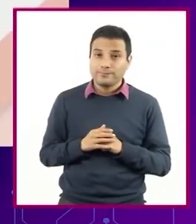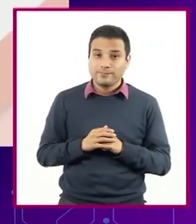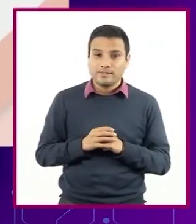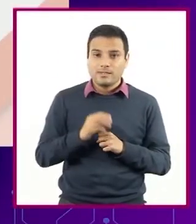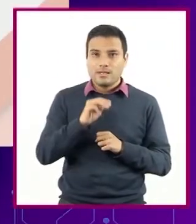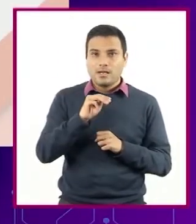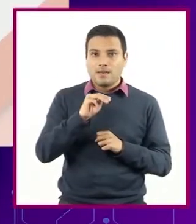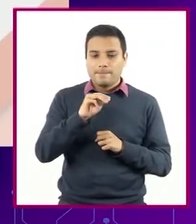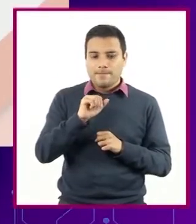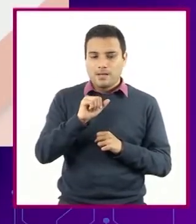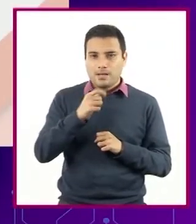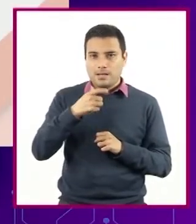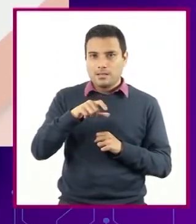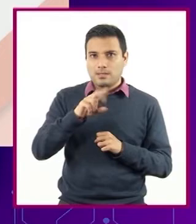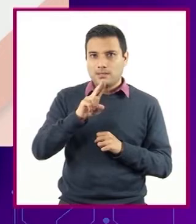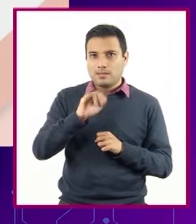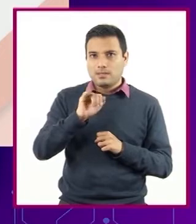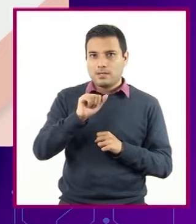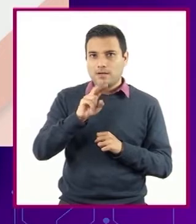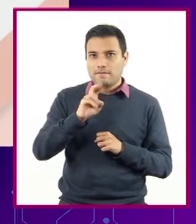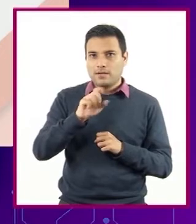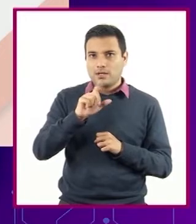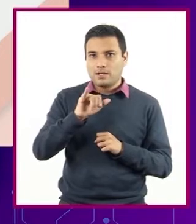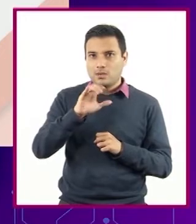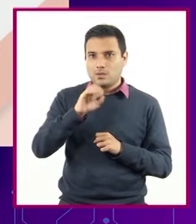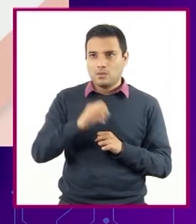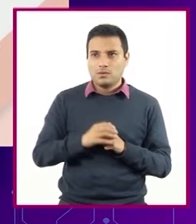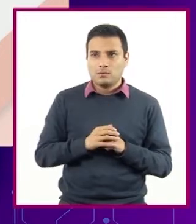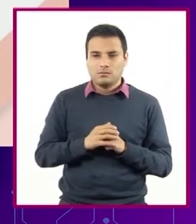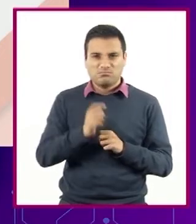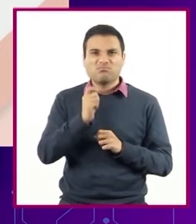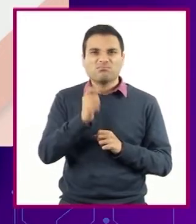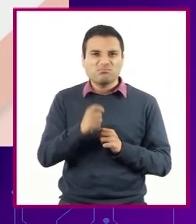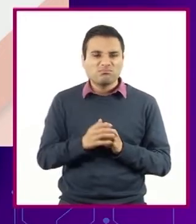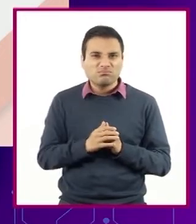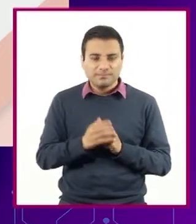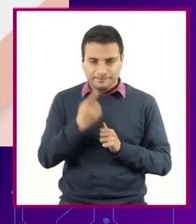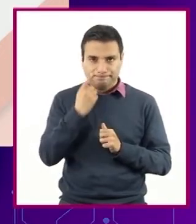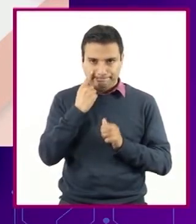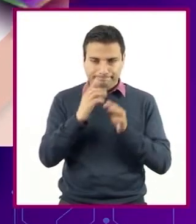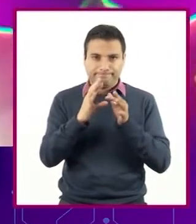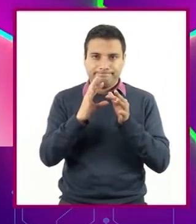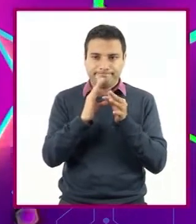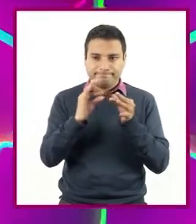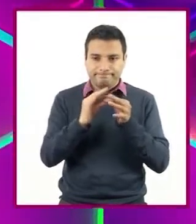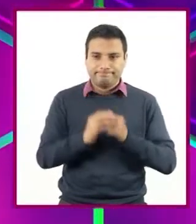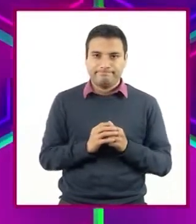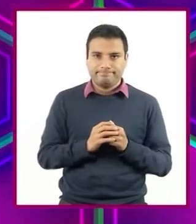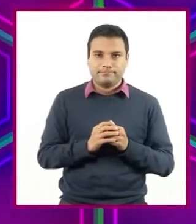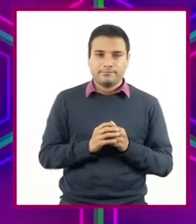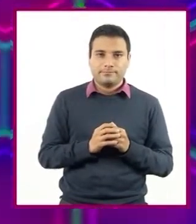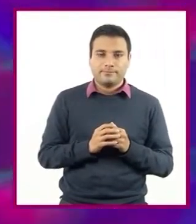maquiavélico. ¿Creen que tenga uso actualmente? Escuchemos qué nos dice su compañera Pamela.